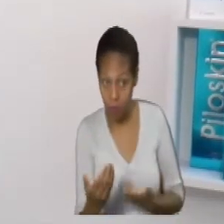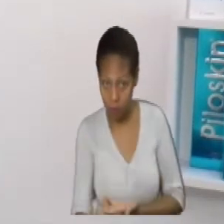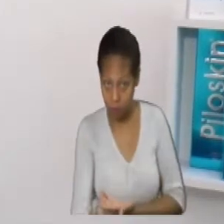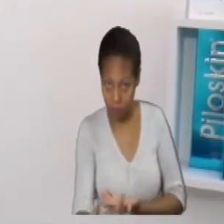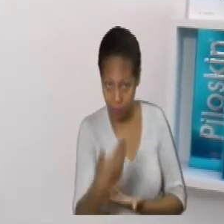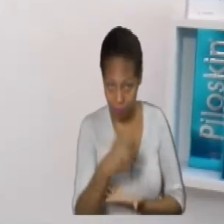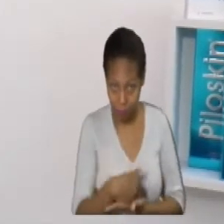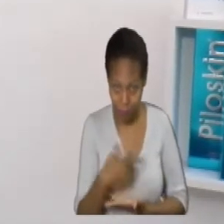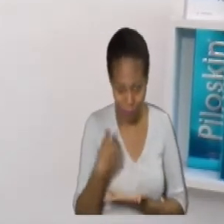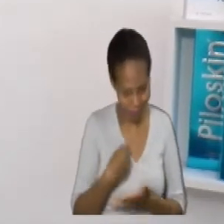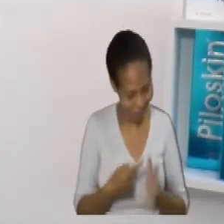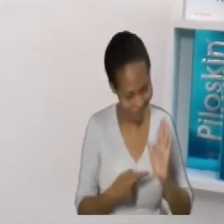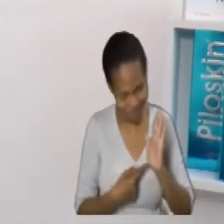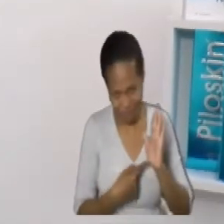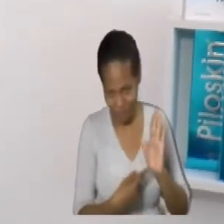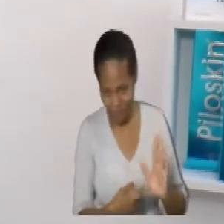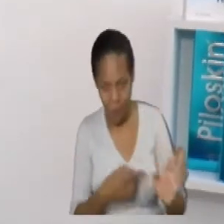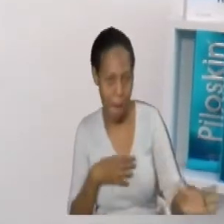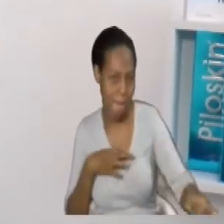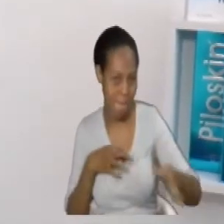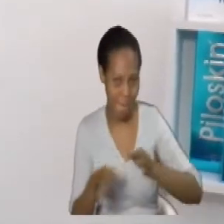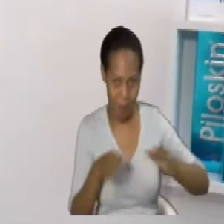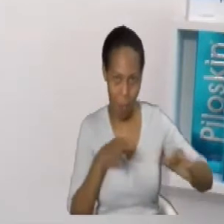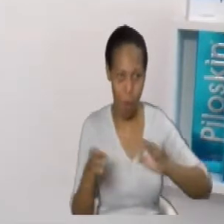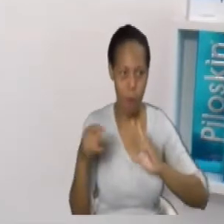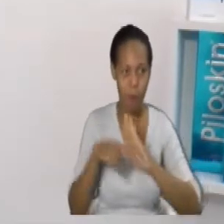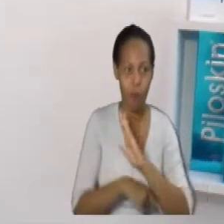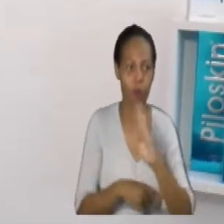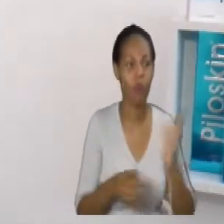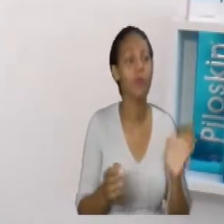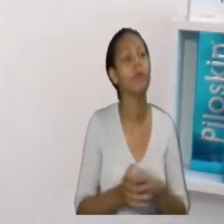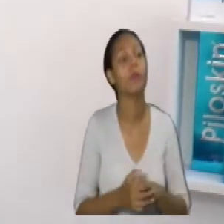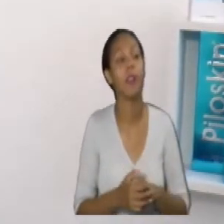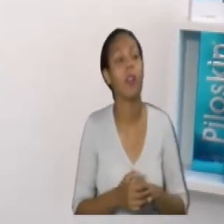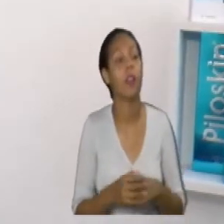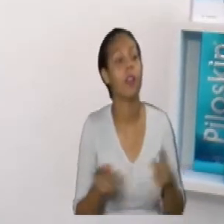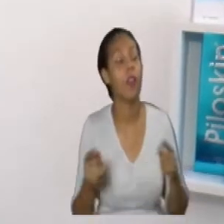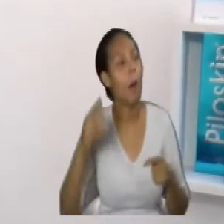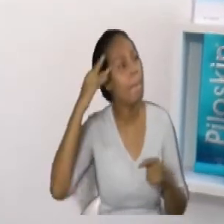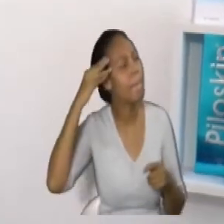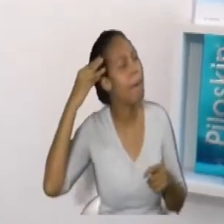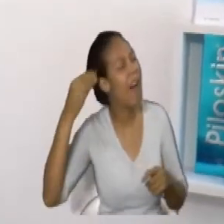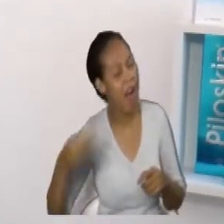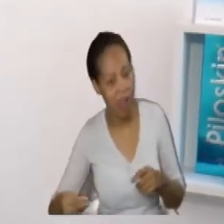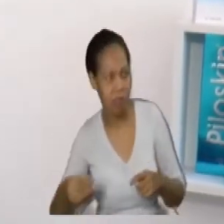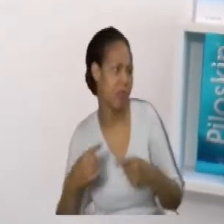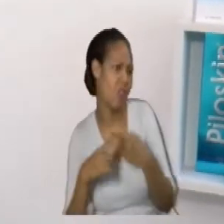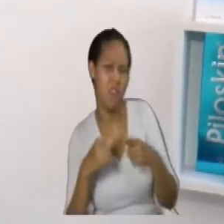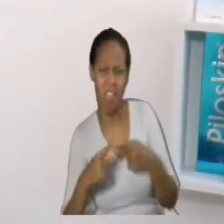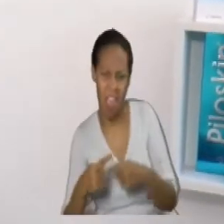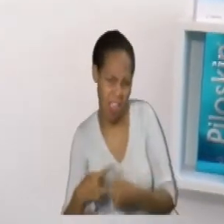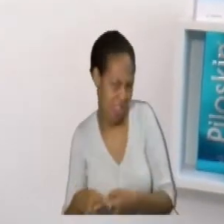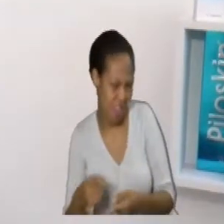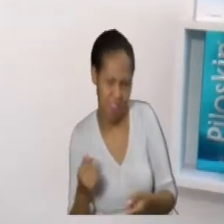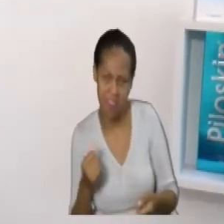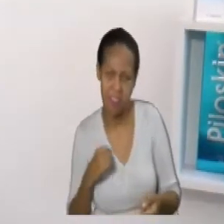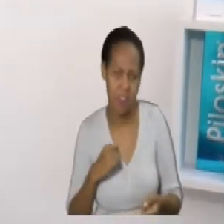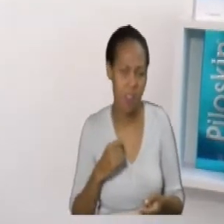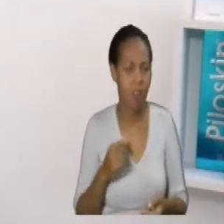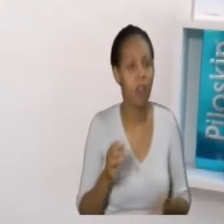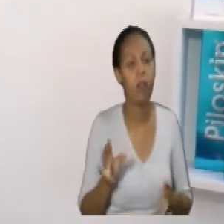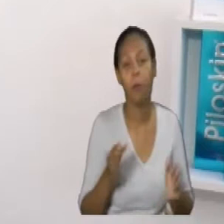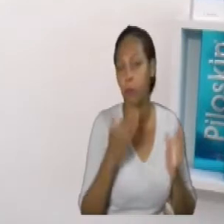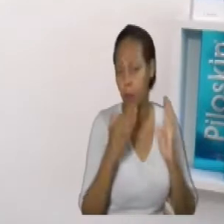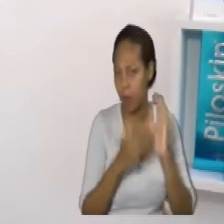lo que quieran. Hay para la calle cabello otros tratamientos, se puede llamar